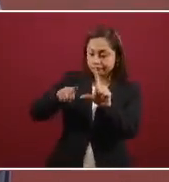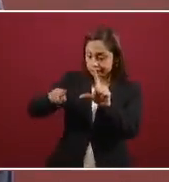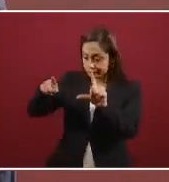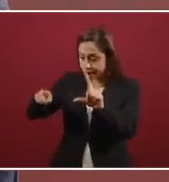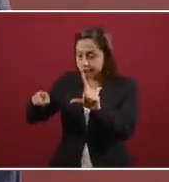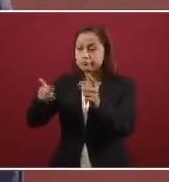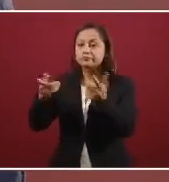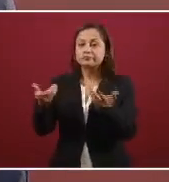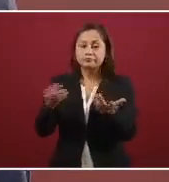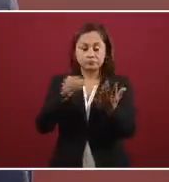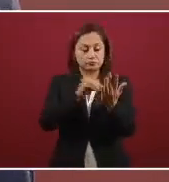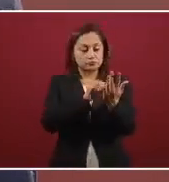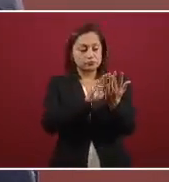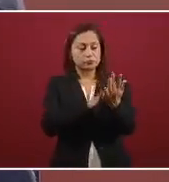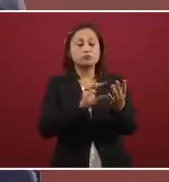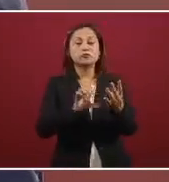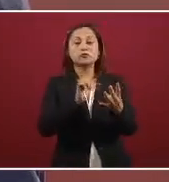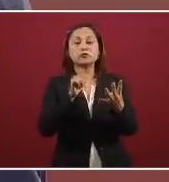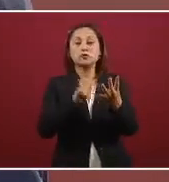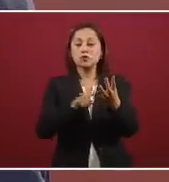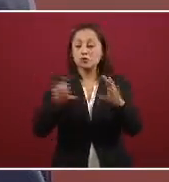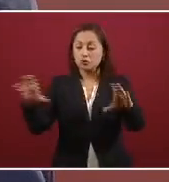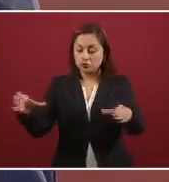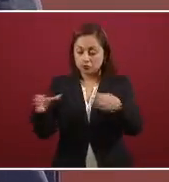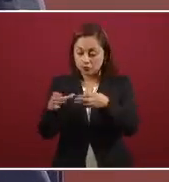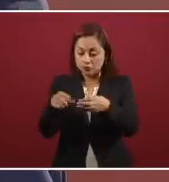distribución geográfica de la muestra